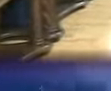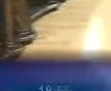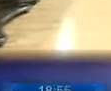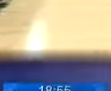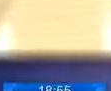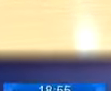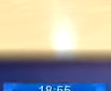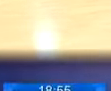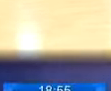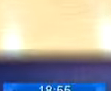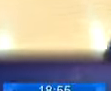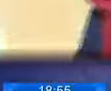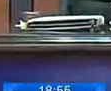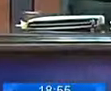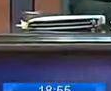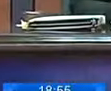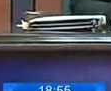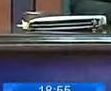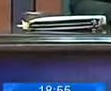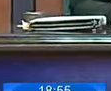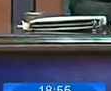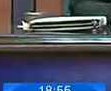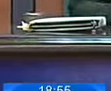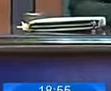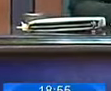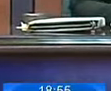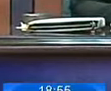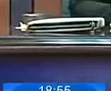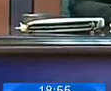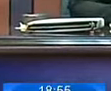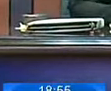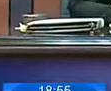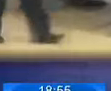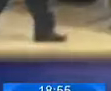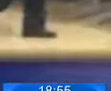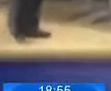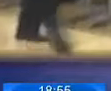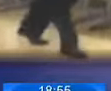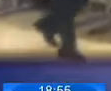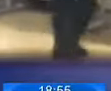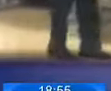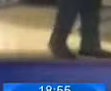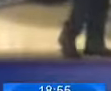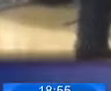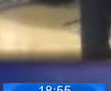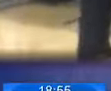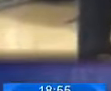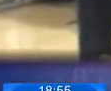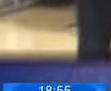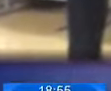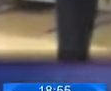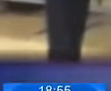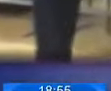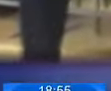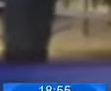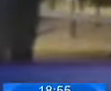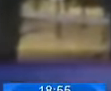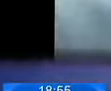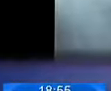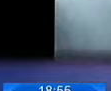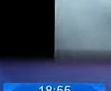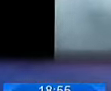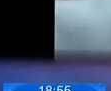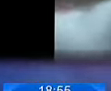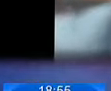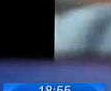Tribunal de Justicia declaró inocentes a Kleber Jiménez y Fernando Villavicencio por el delito de divulgación de información